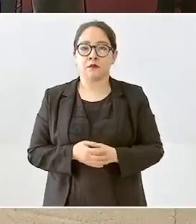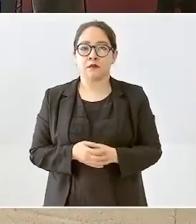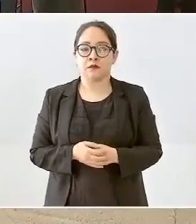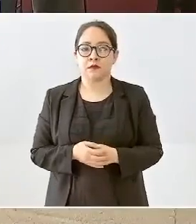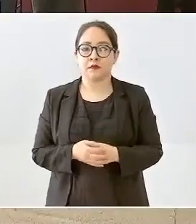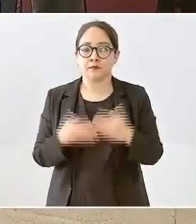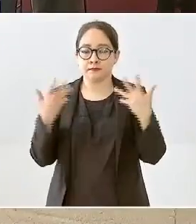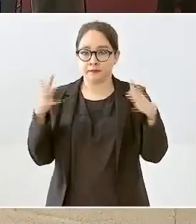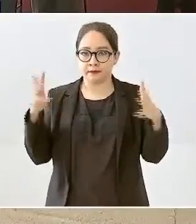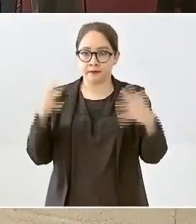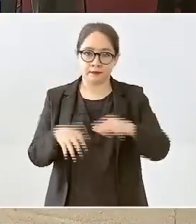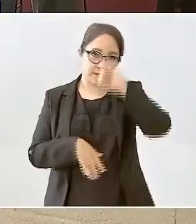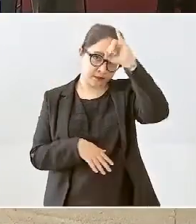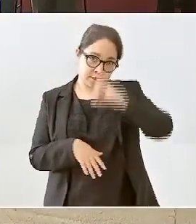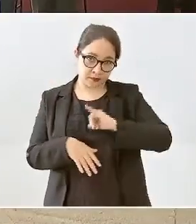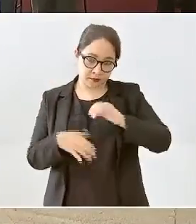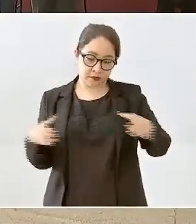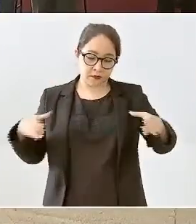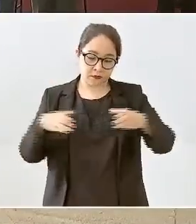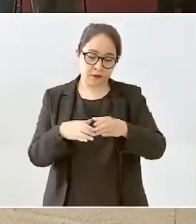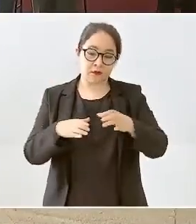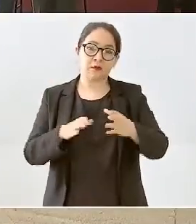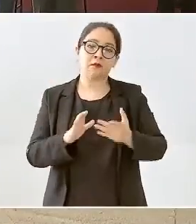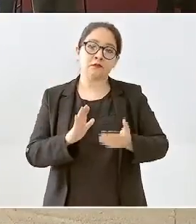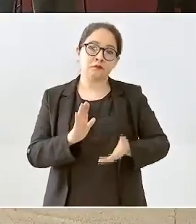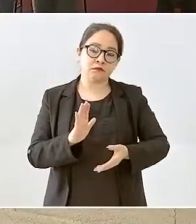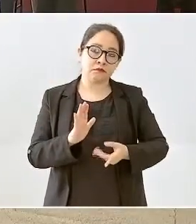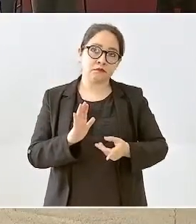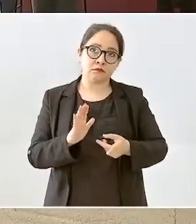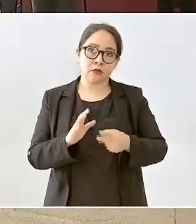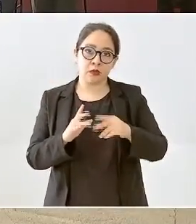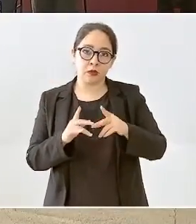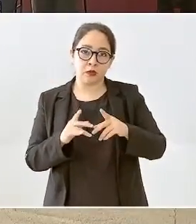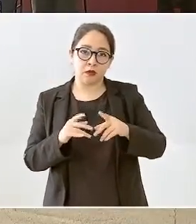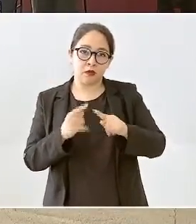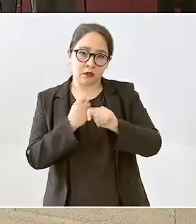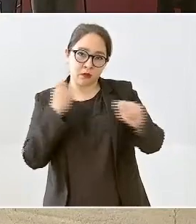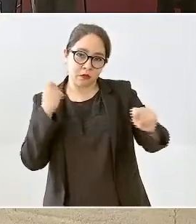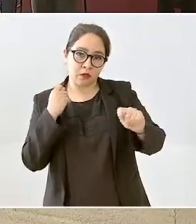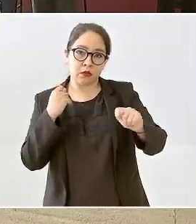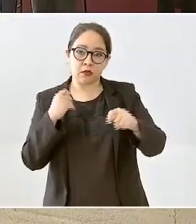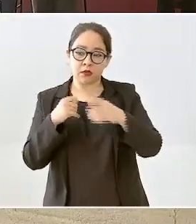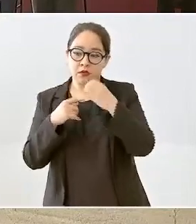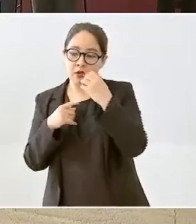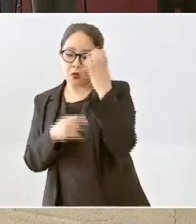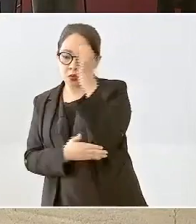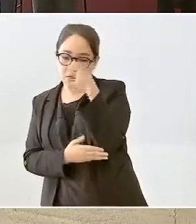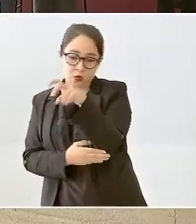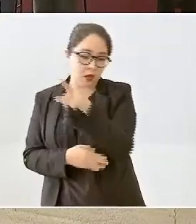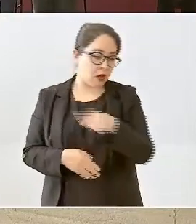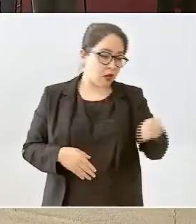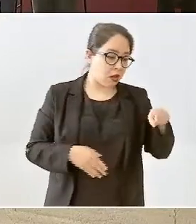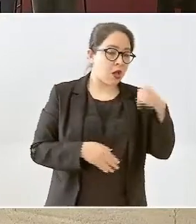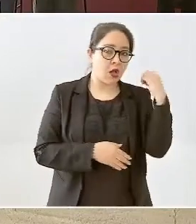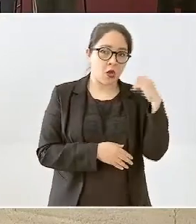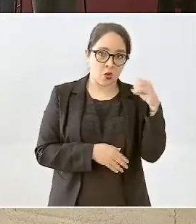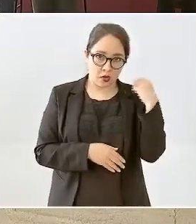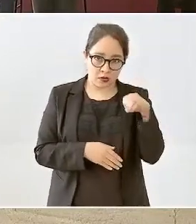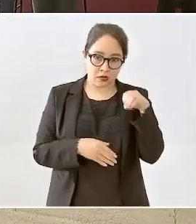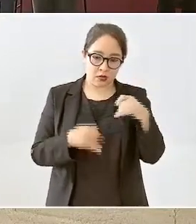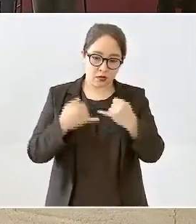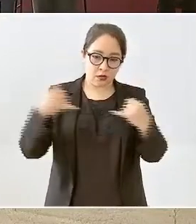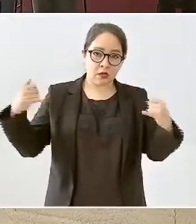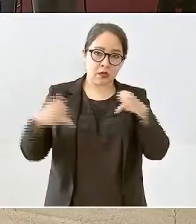el jefe de la Unidad de Infraestructura y Transportes del Corredor Interoceánico del Istmo de Tehuantepec, ingeniero Hermann Deutsch